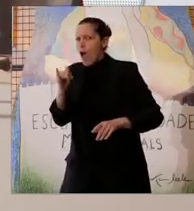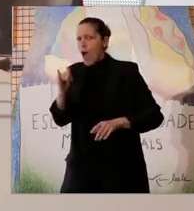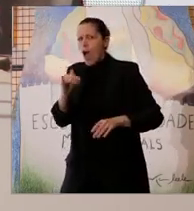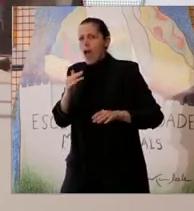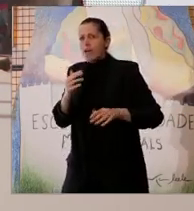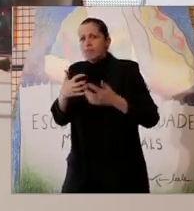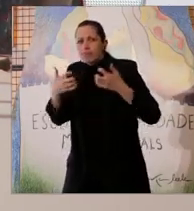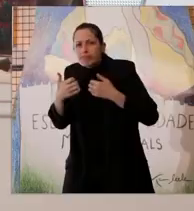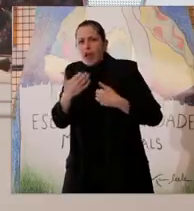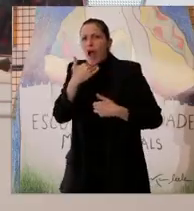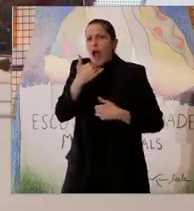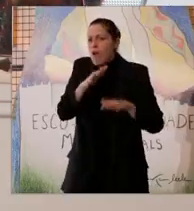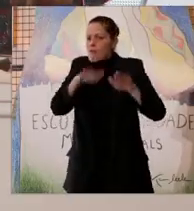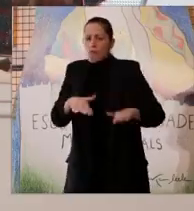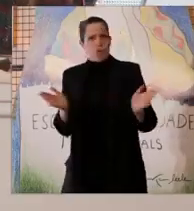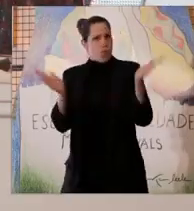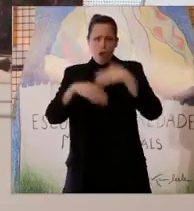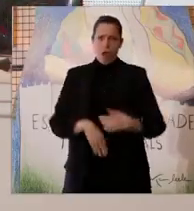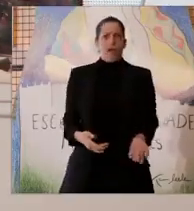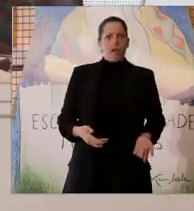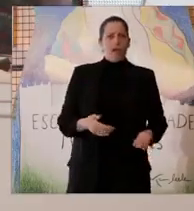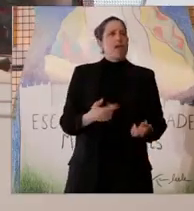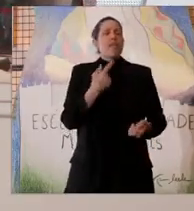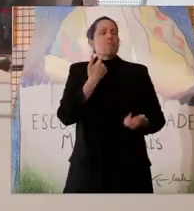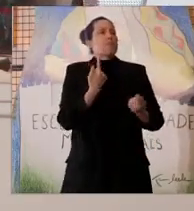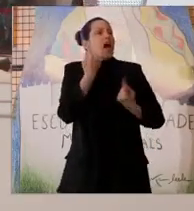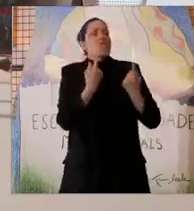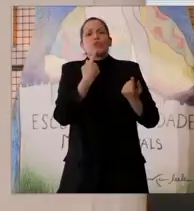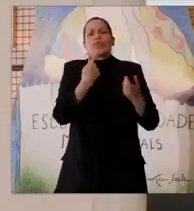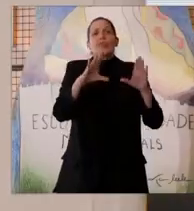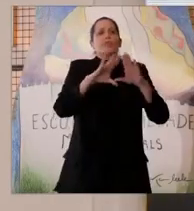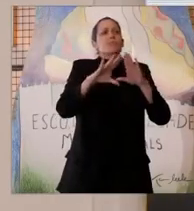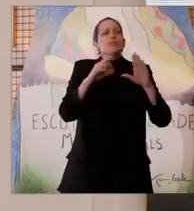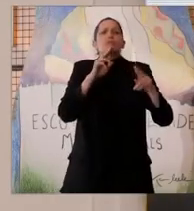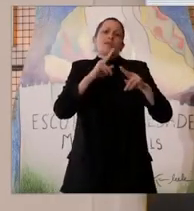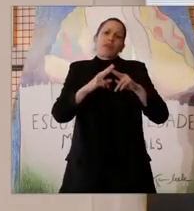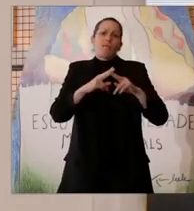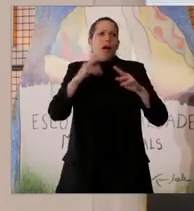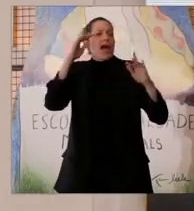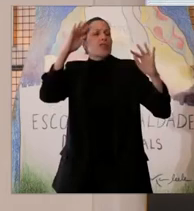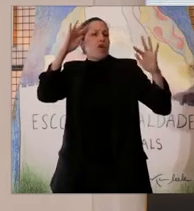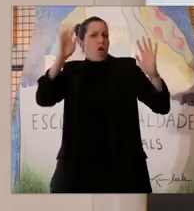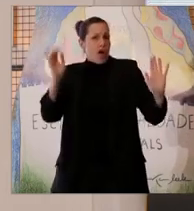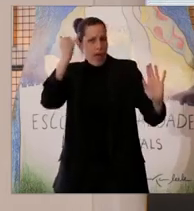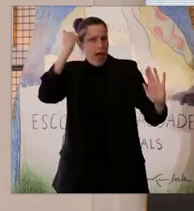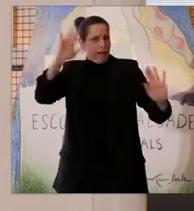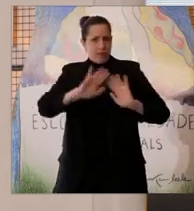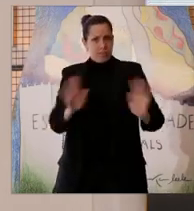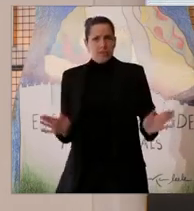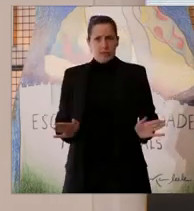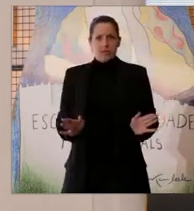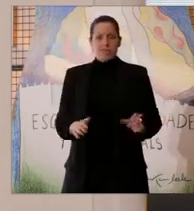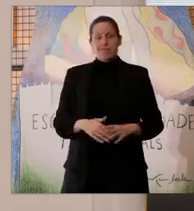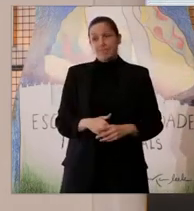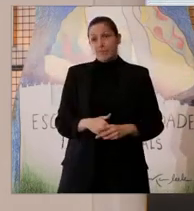opinativo que es ideologista que es ideología entonces creo que ese cambio todavía está por llegar